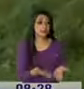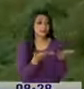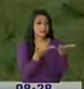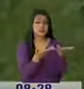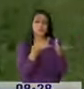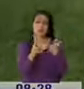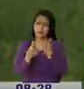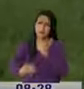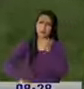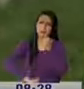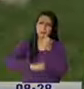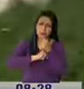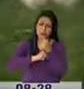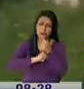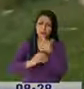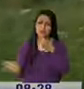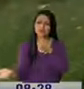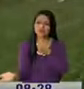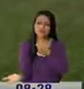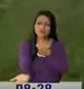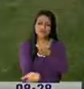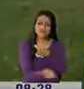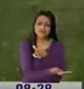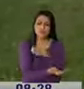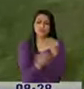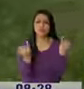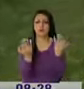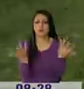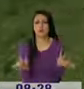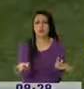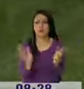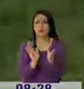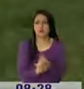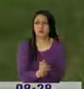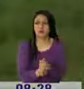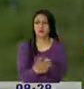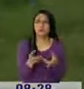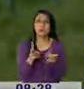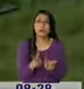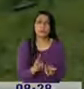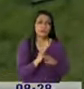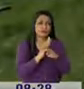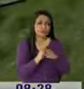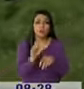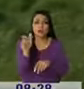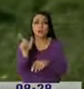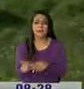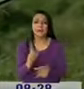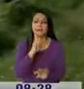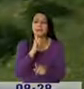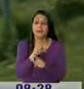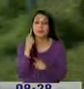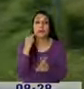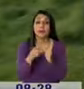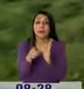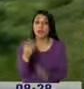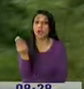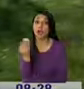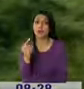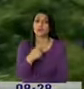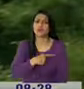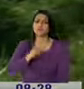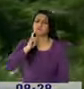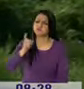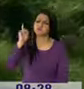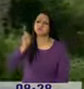que colaborar cortando las hierbas. Y también impidiendo, porque yo sí les impido a los jóvenes que vienen, yo sí